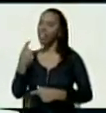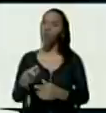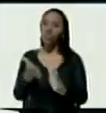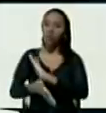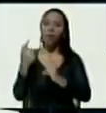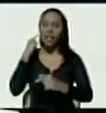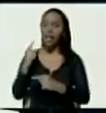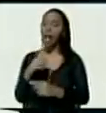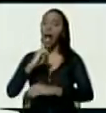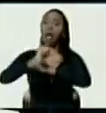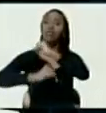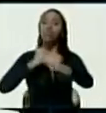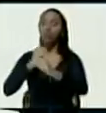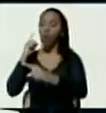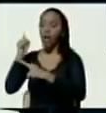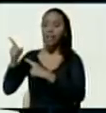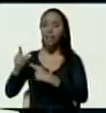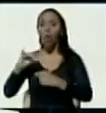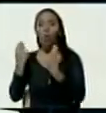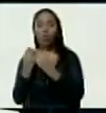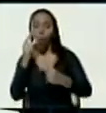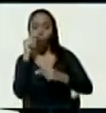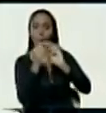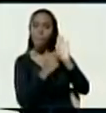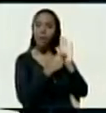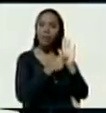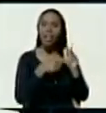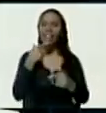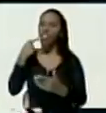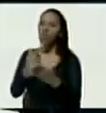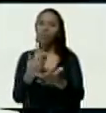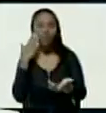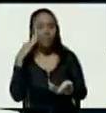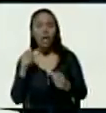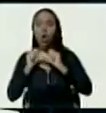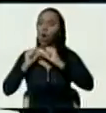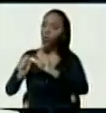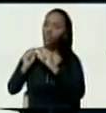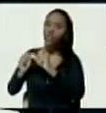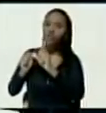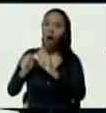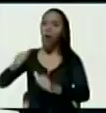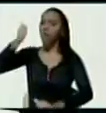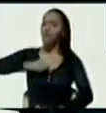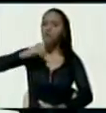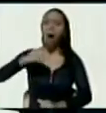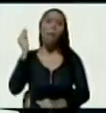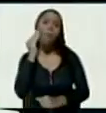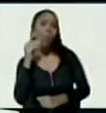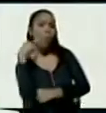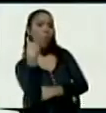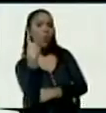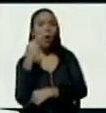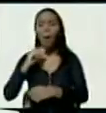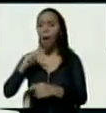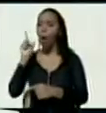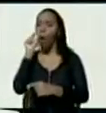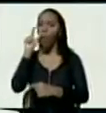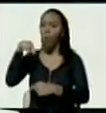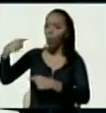Betancourt? ¿Y qué tiene que decir Nervis Villalobos, que mantiene y sostiene a Bobolongo 1, que es Miguel Enrique